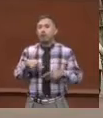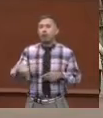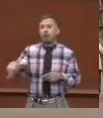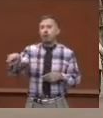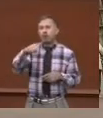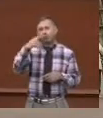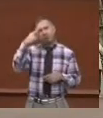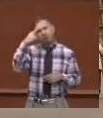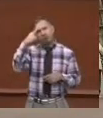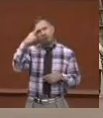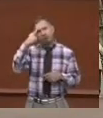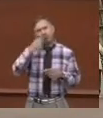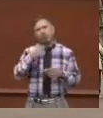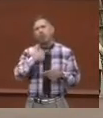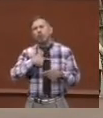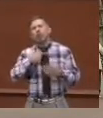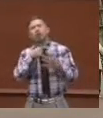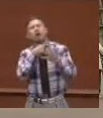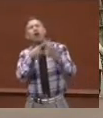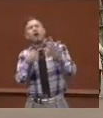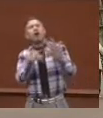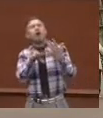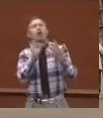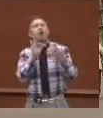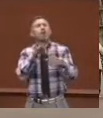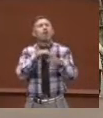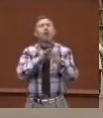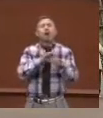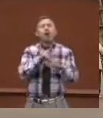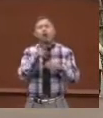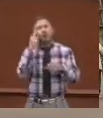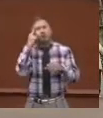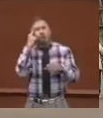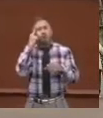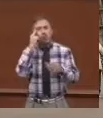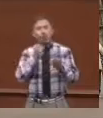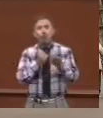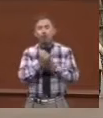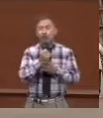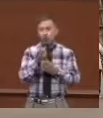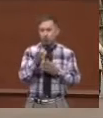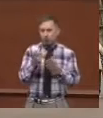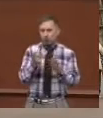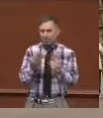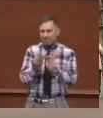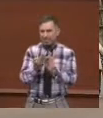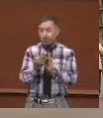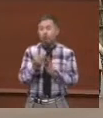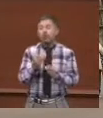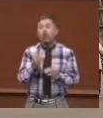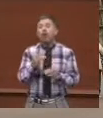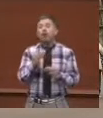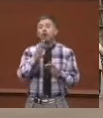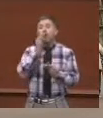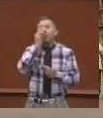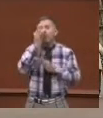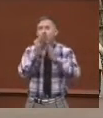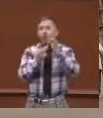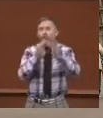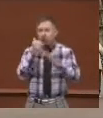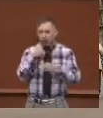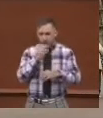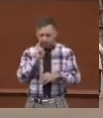quién votar. Muchos de estos mensajes, hay que decirlo, tienen una notable semejanza de